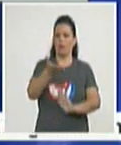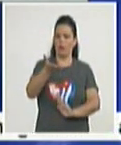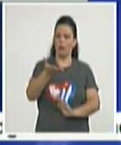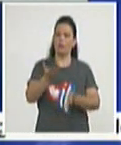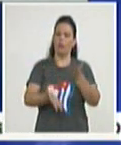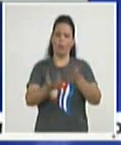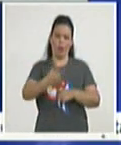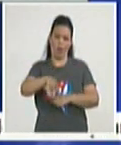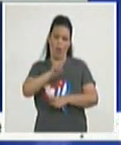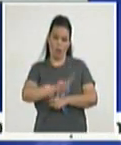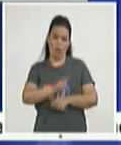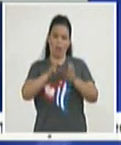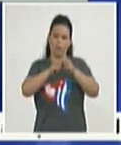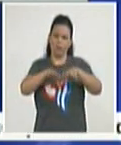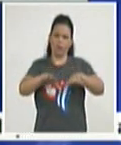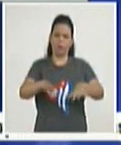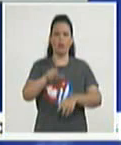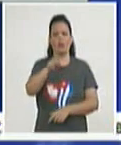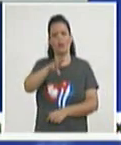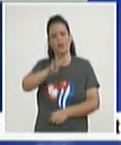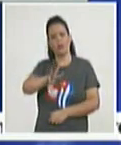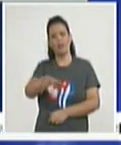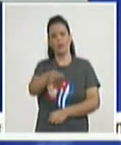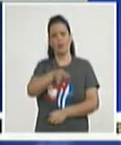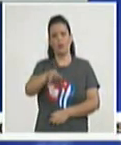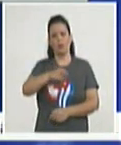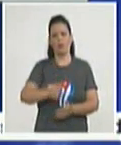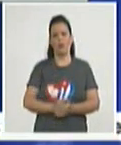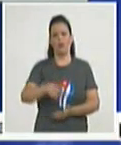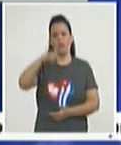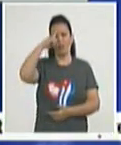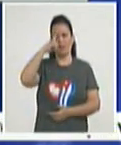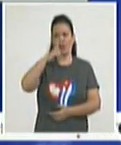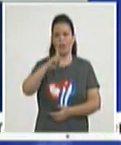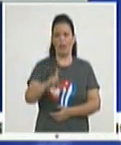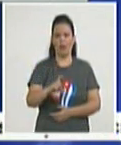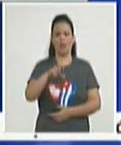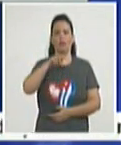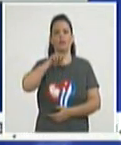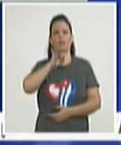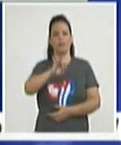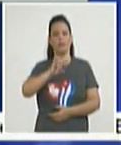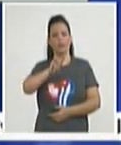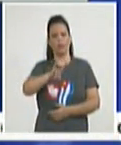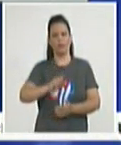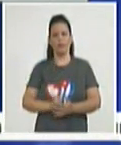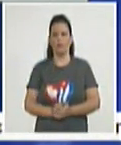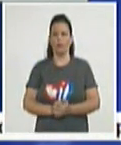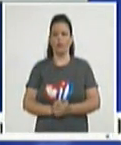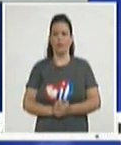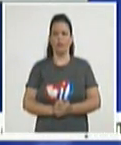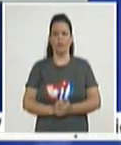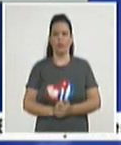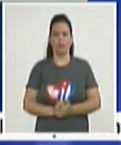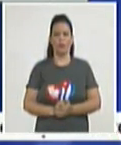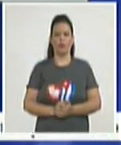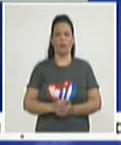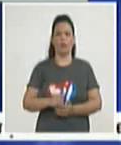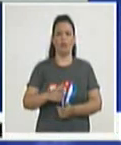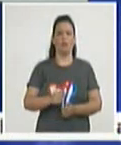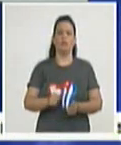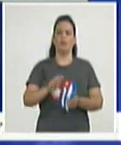una transmisión en sus 13 municipios. Santa Clara 79 casos, Manicaragua 77,